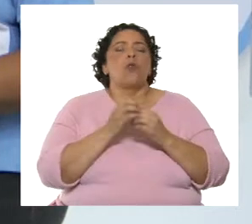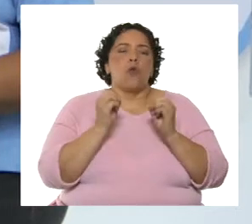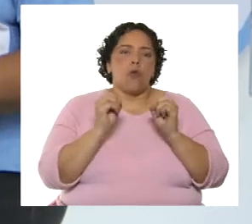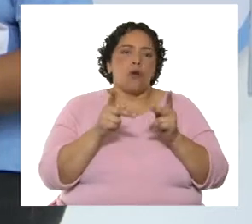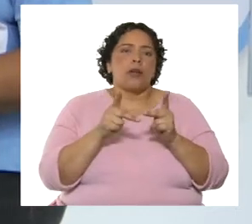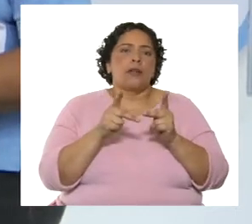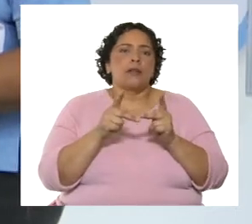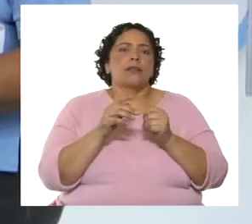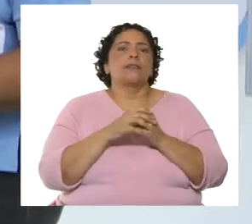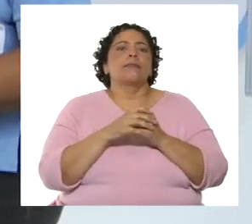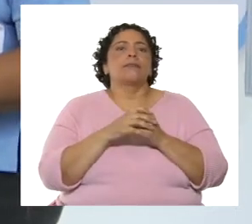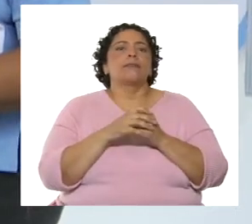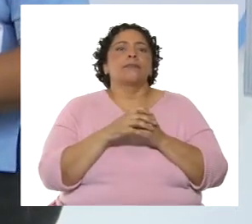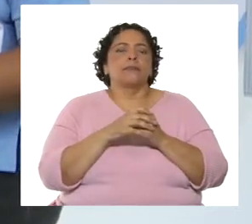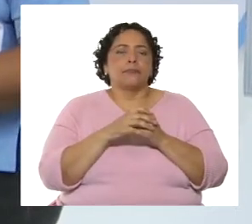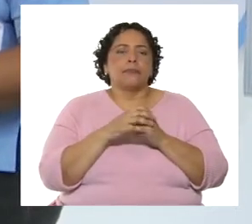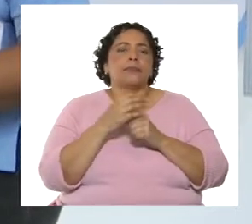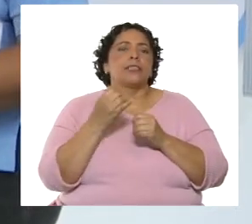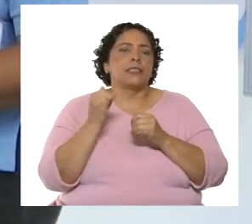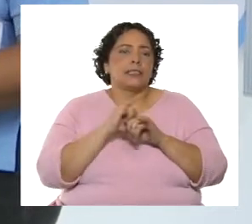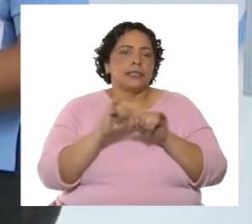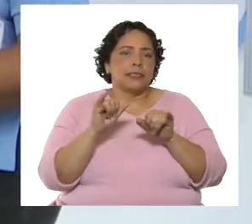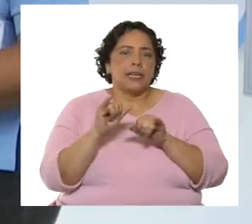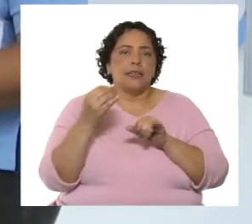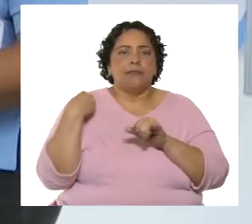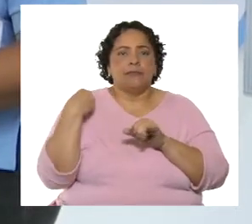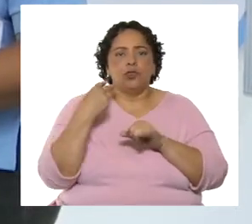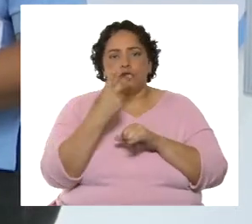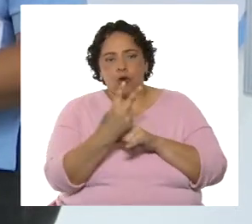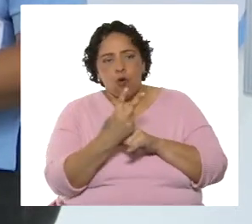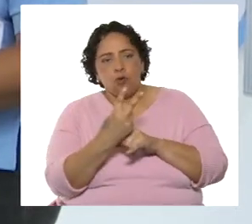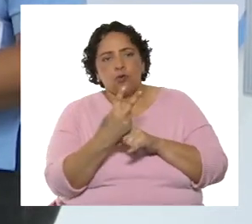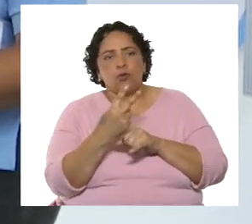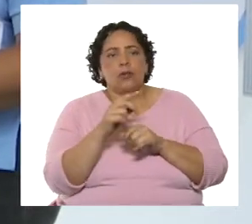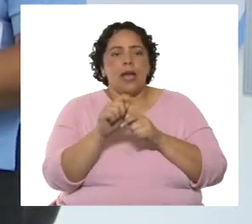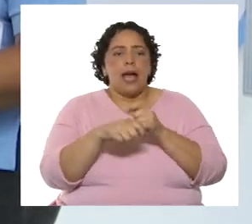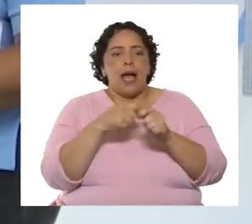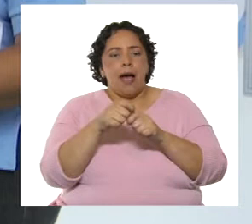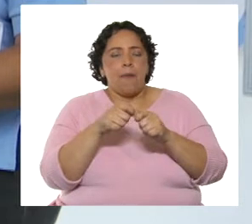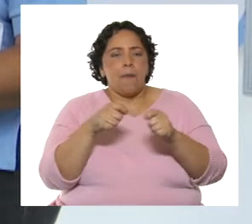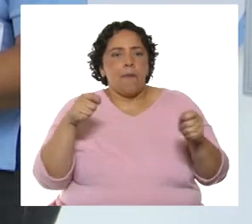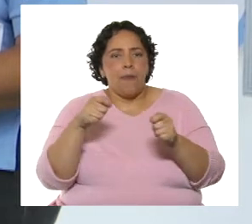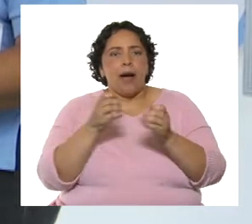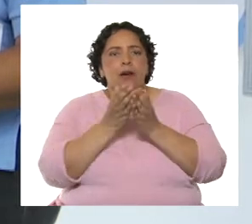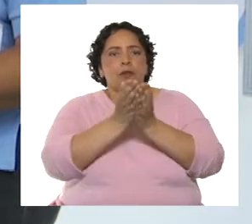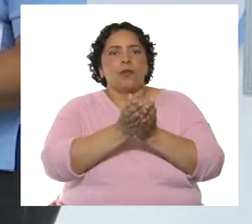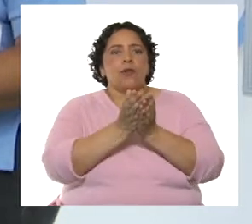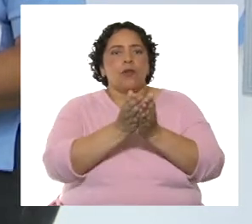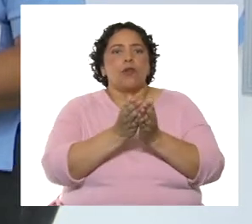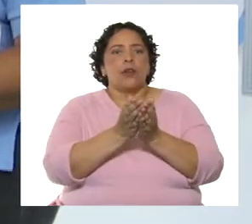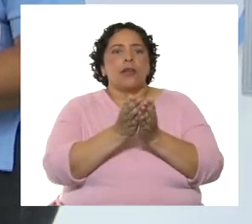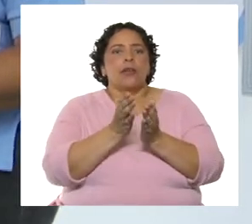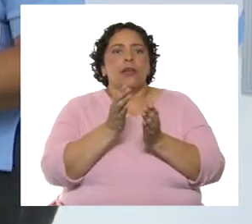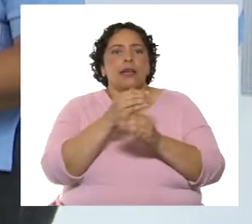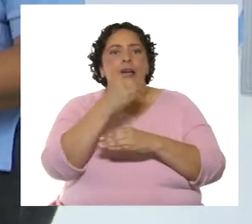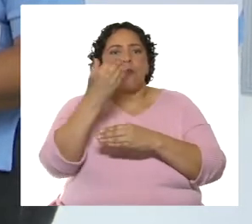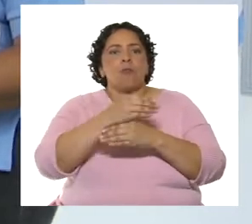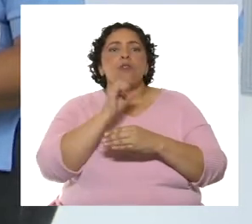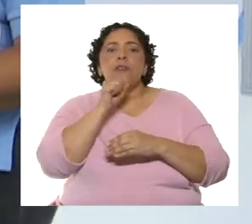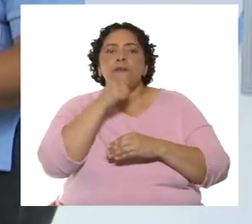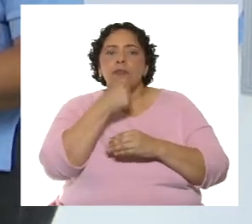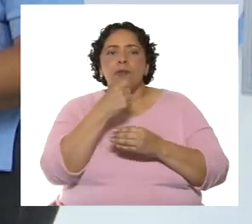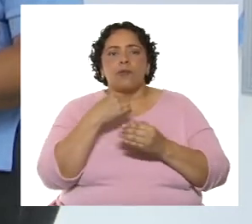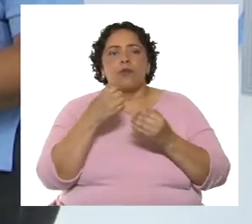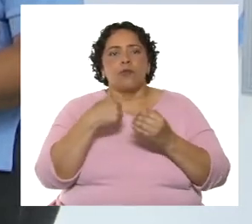leer entonces. Ya me dijiste dos, profe. Me dijiste amarro, amarro el barquito en el muelle viejo para